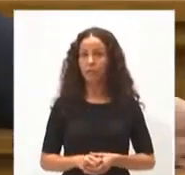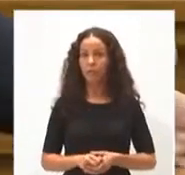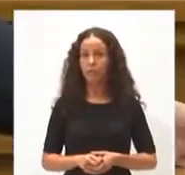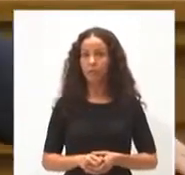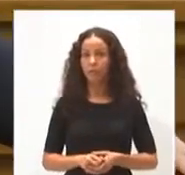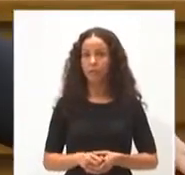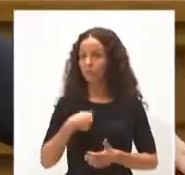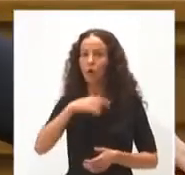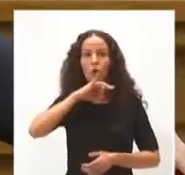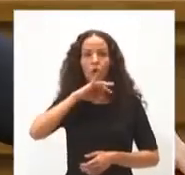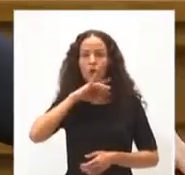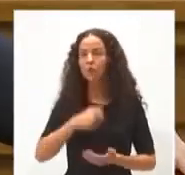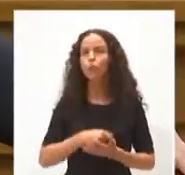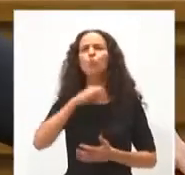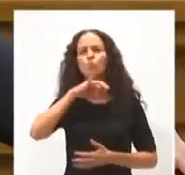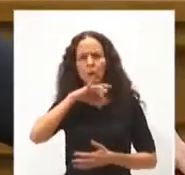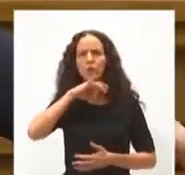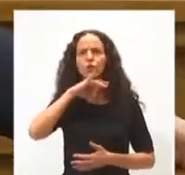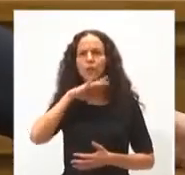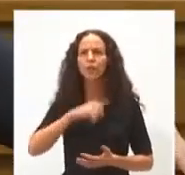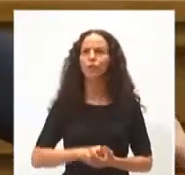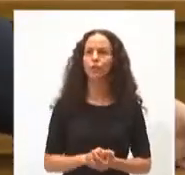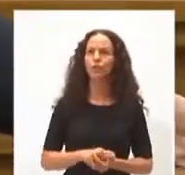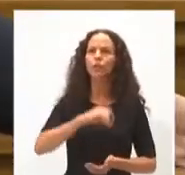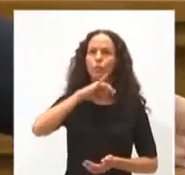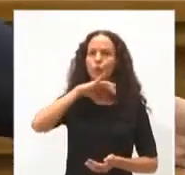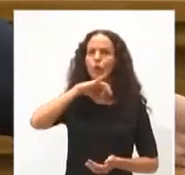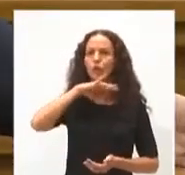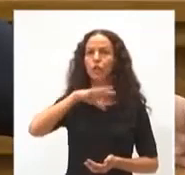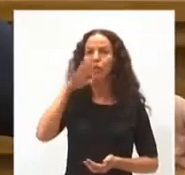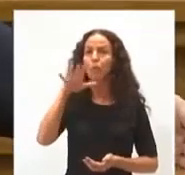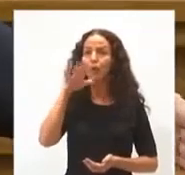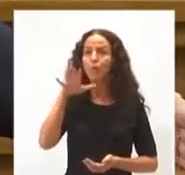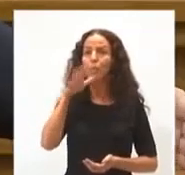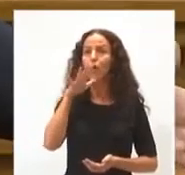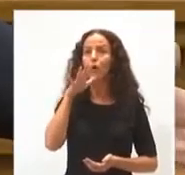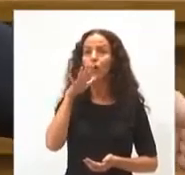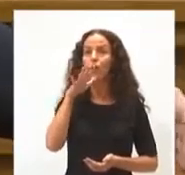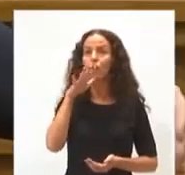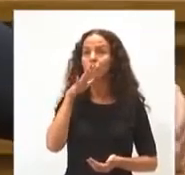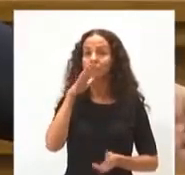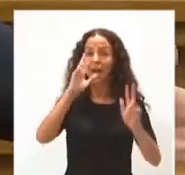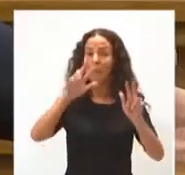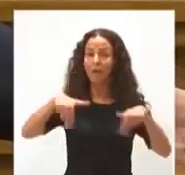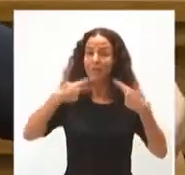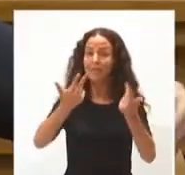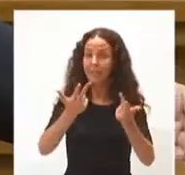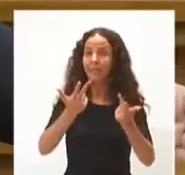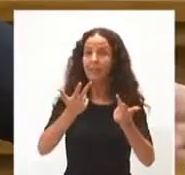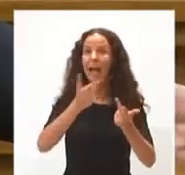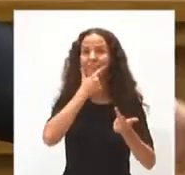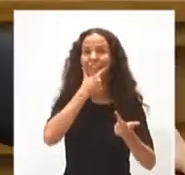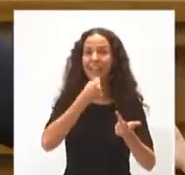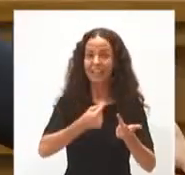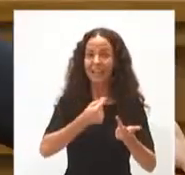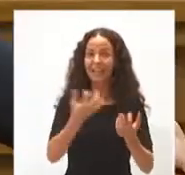soy contento muy contento muy contento porque simple y llanamente nos van a permitir y nos van a facilitar nos van a